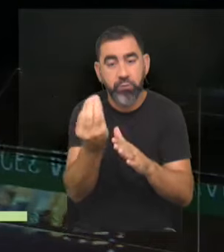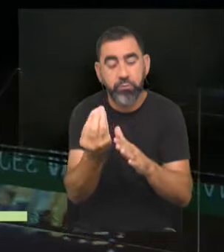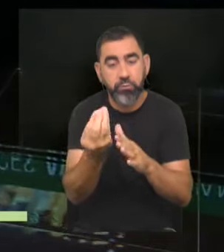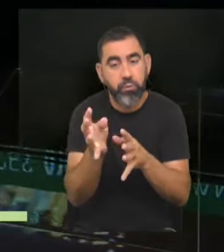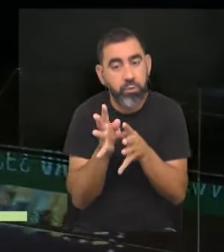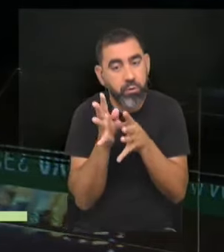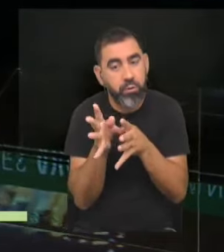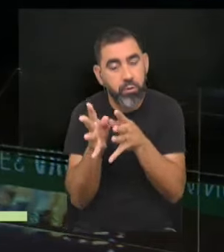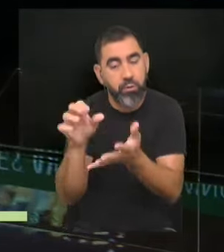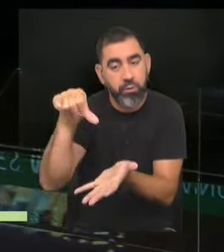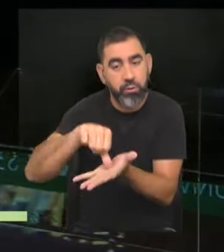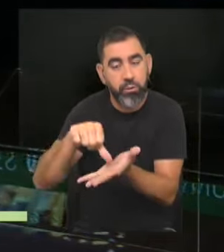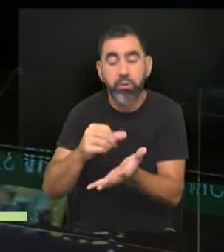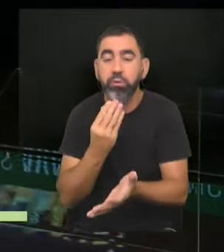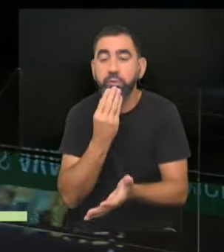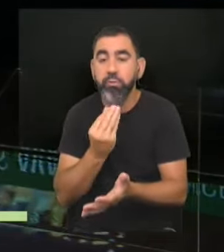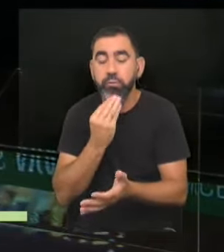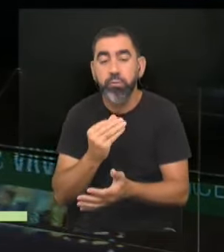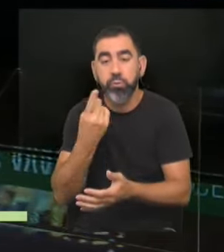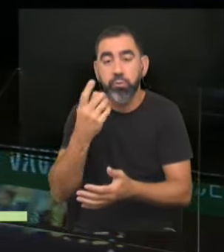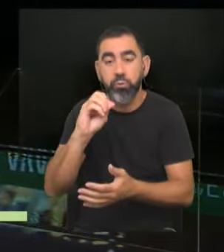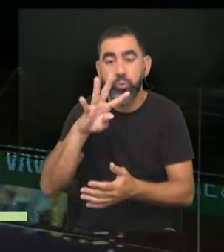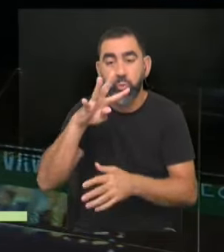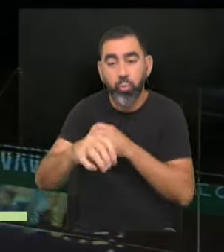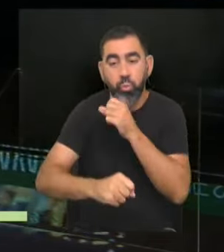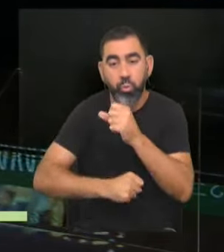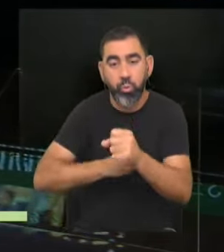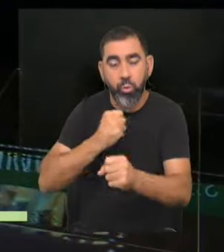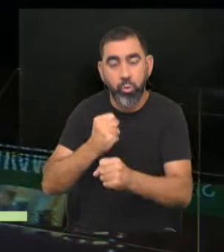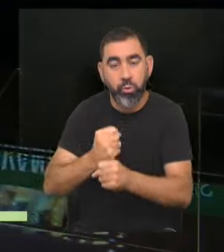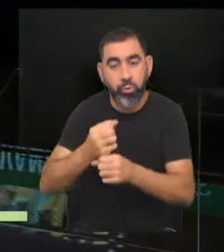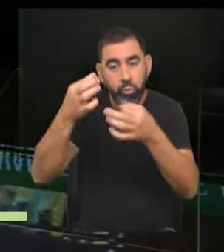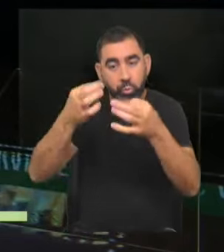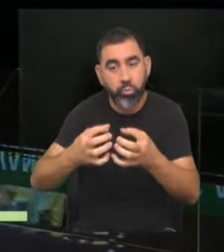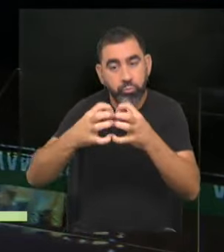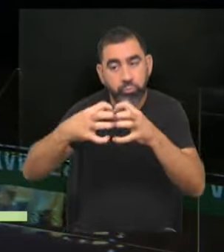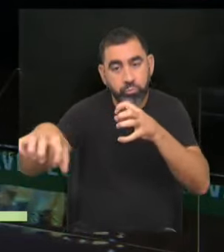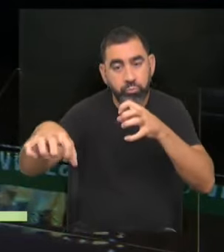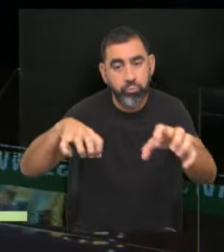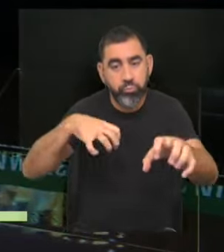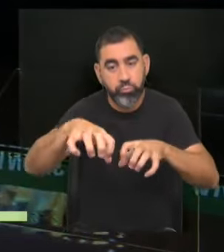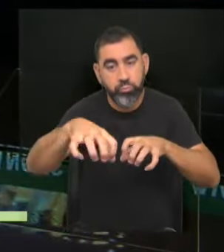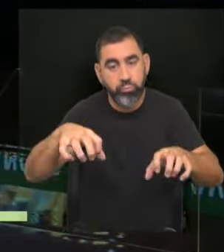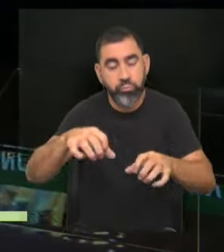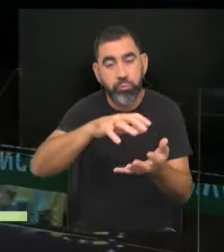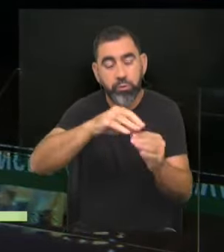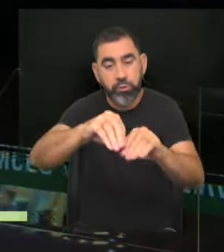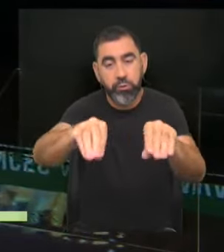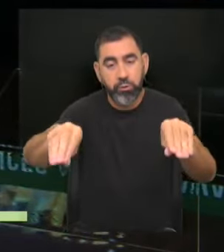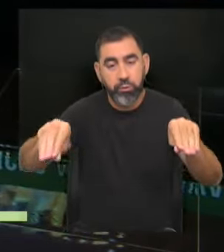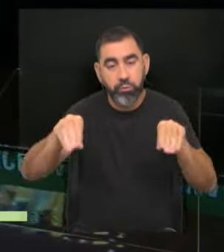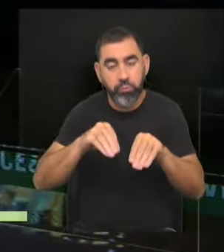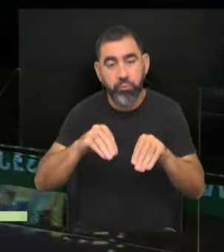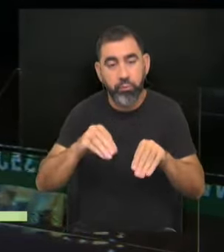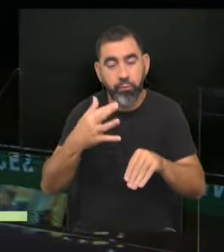un ataque de Irán a Israel a 104 años de la división del reparto que se hizo de ese territorio